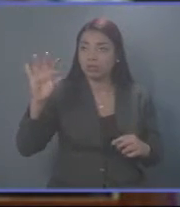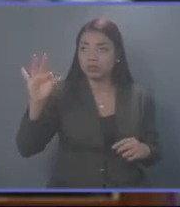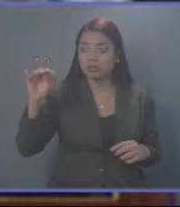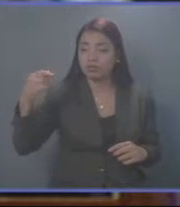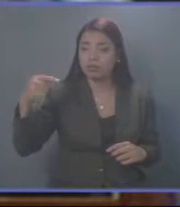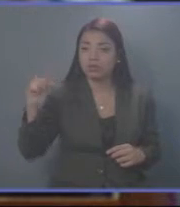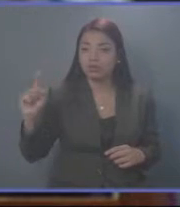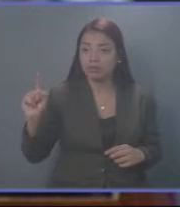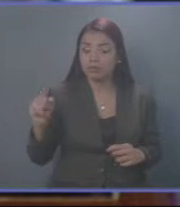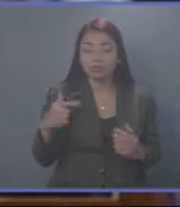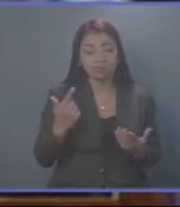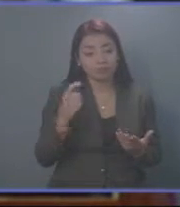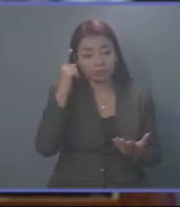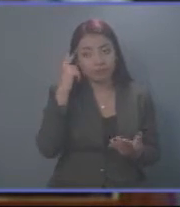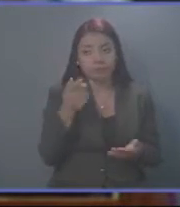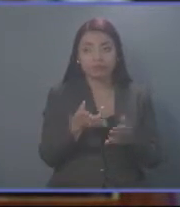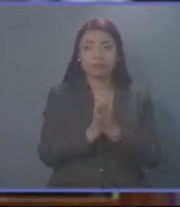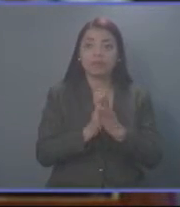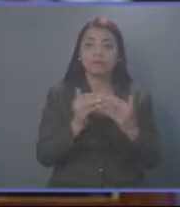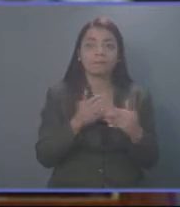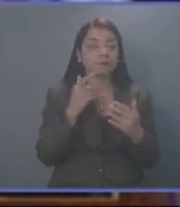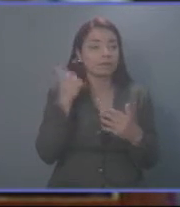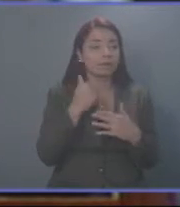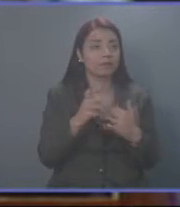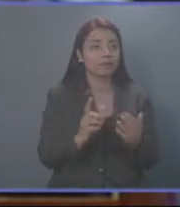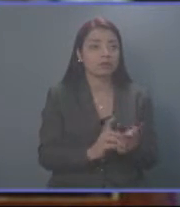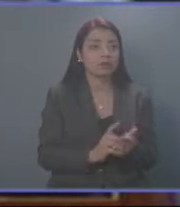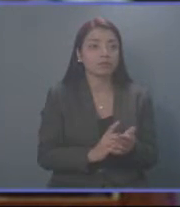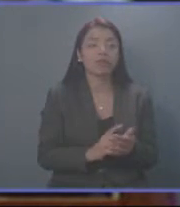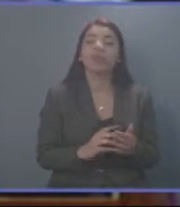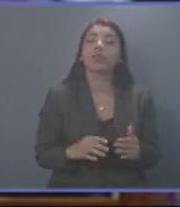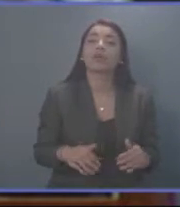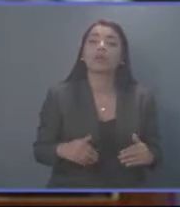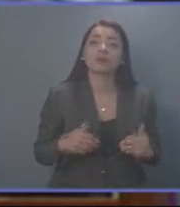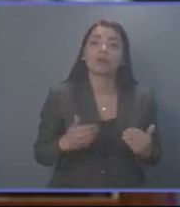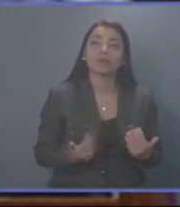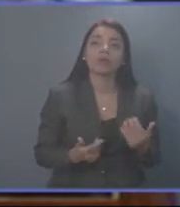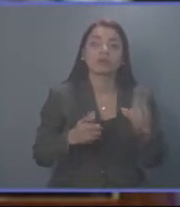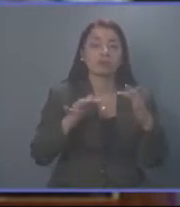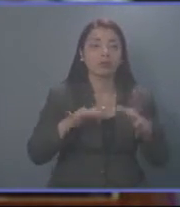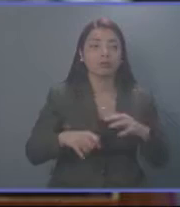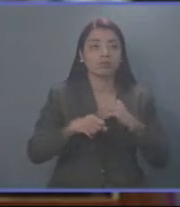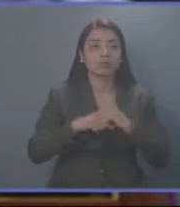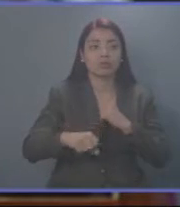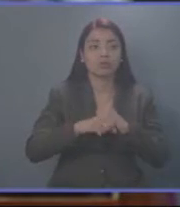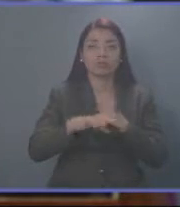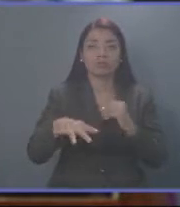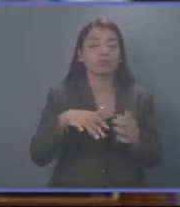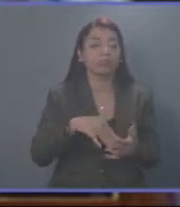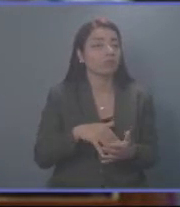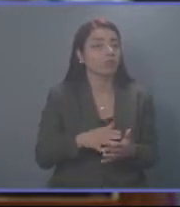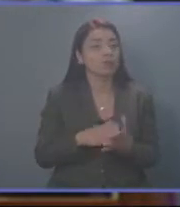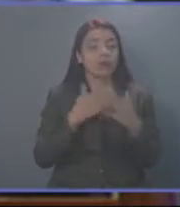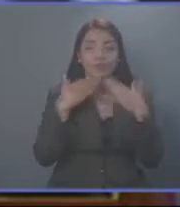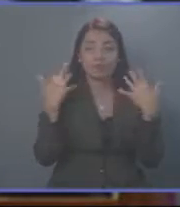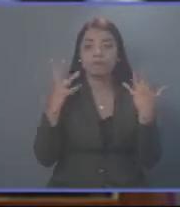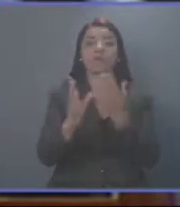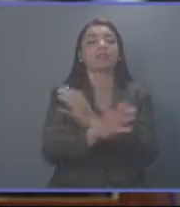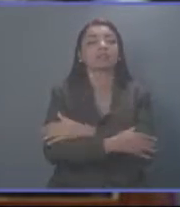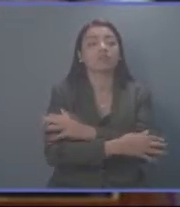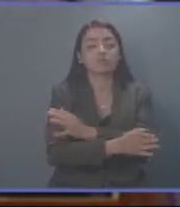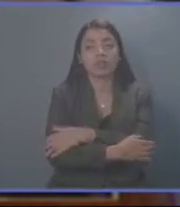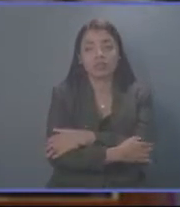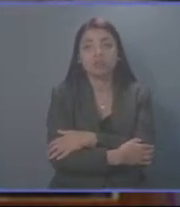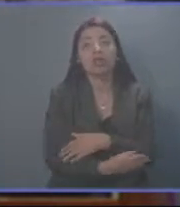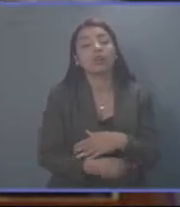1176-8-2019-1 que contiene solicitud de varios diputados en el sentido se emita pronunciamiento público de felicitación